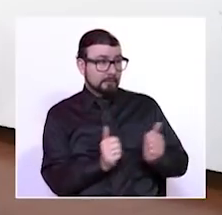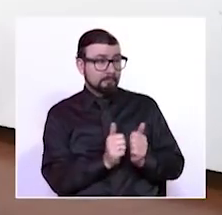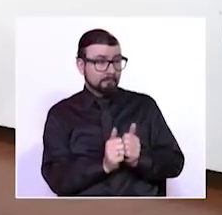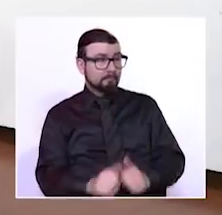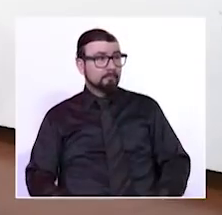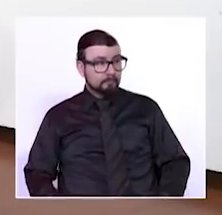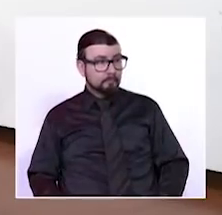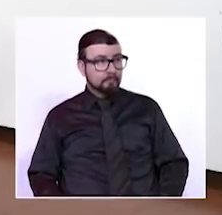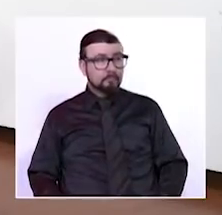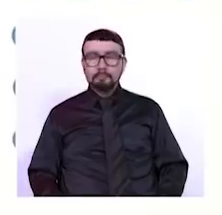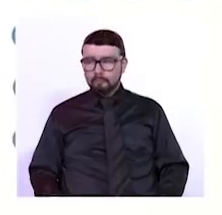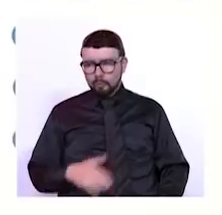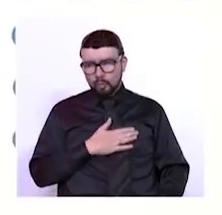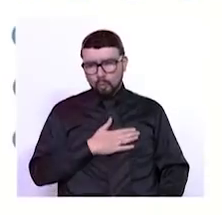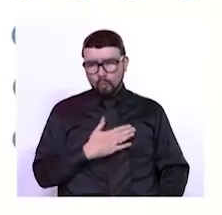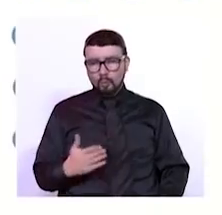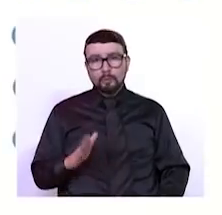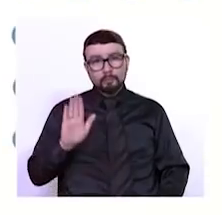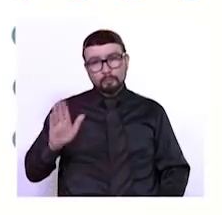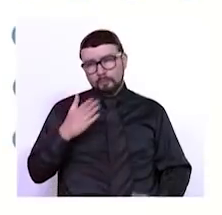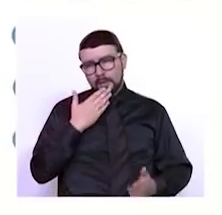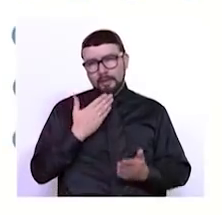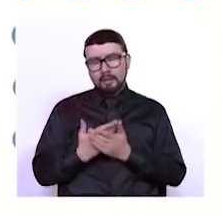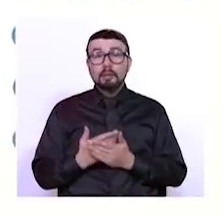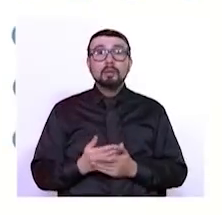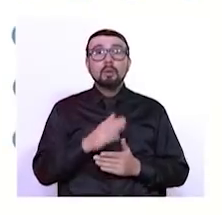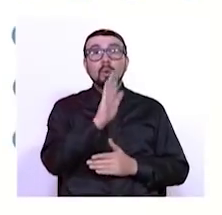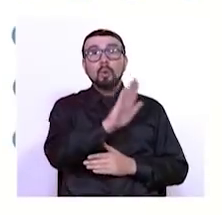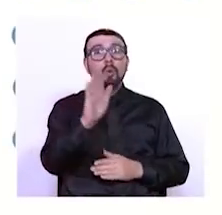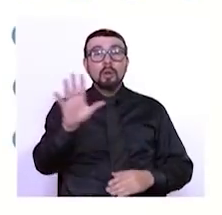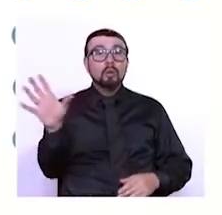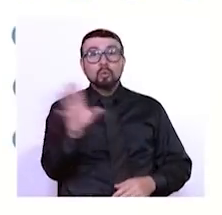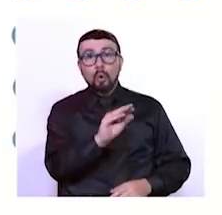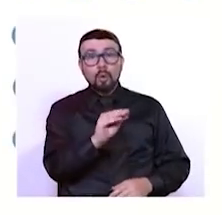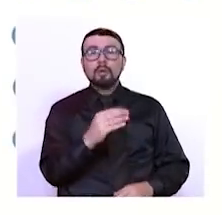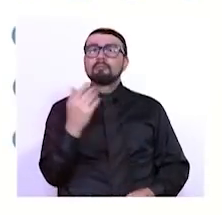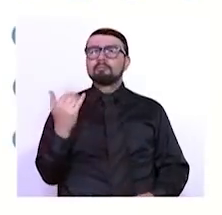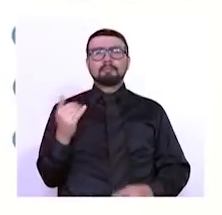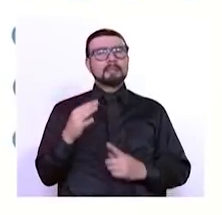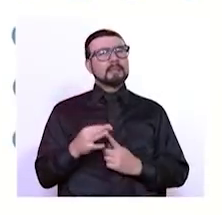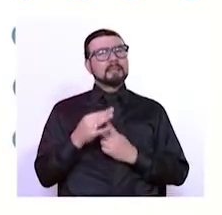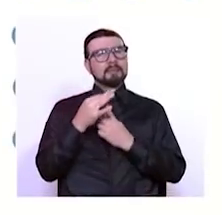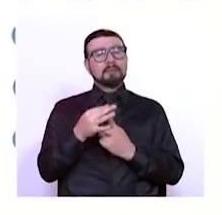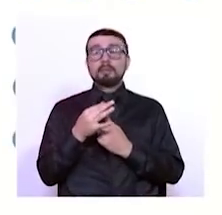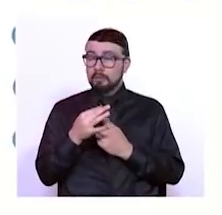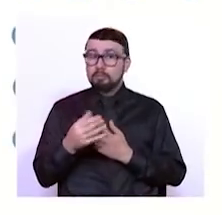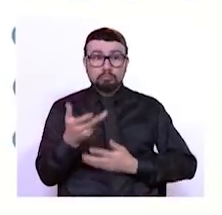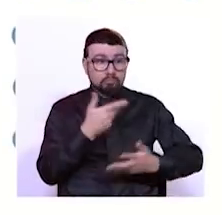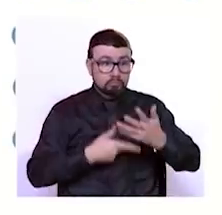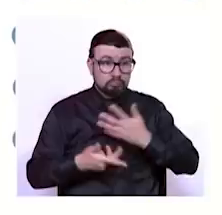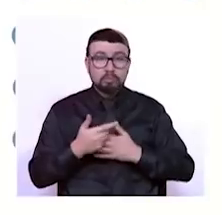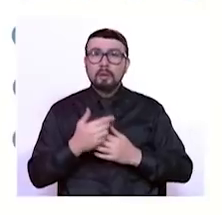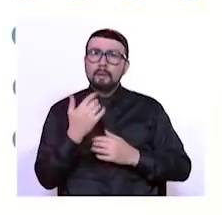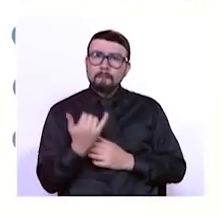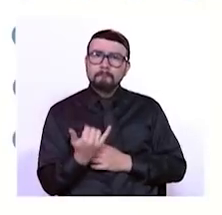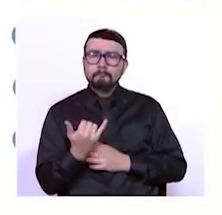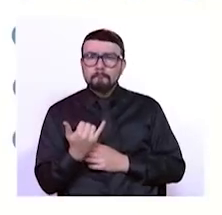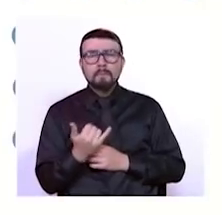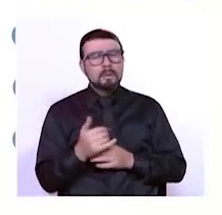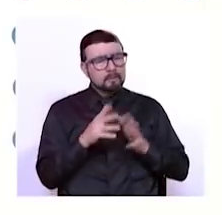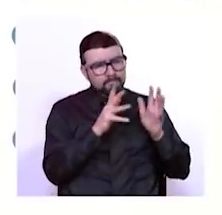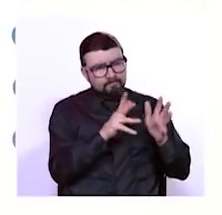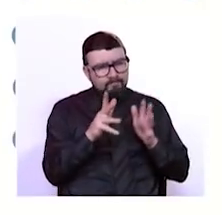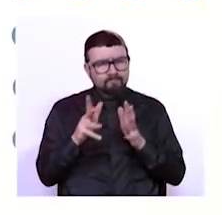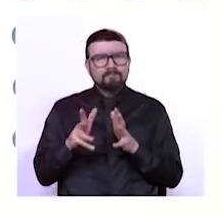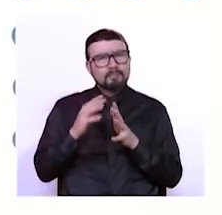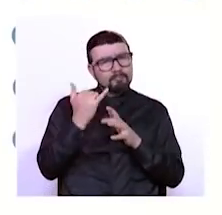nosotros. Muchas gracias a usted y precisamente a todos ustedes que son nuestro punto referente para que tengan estas